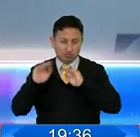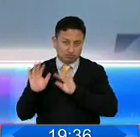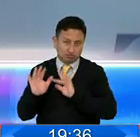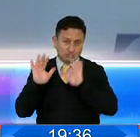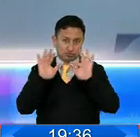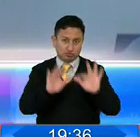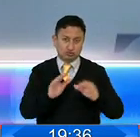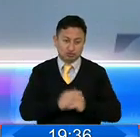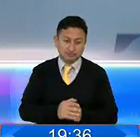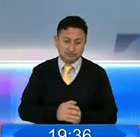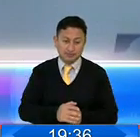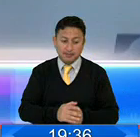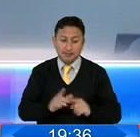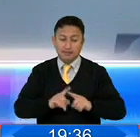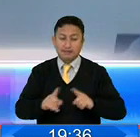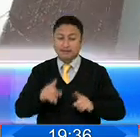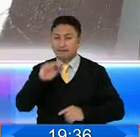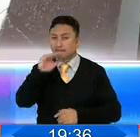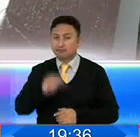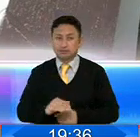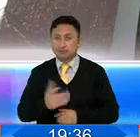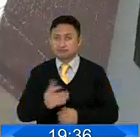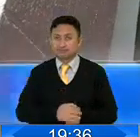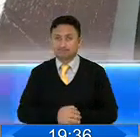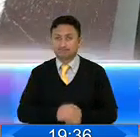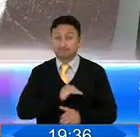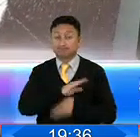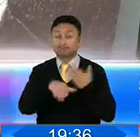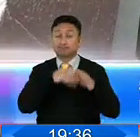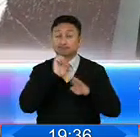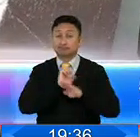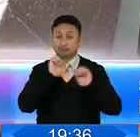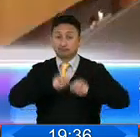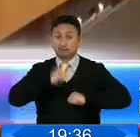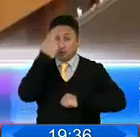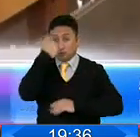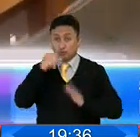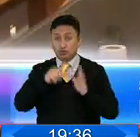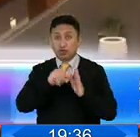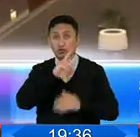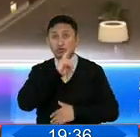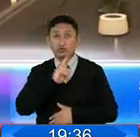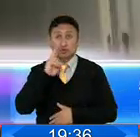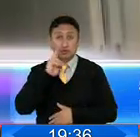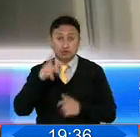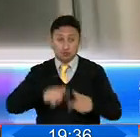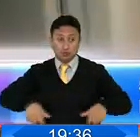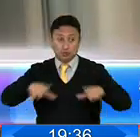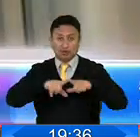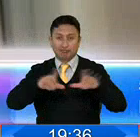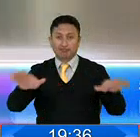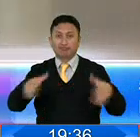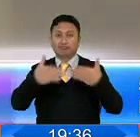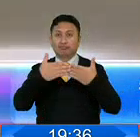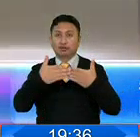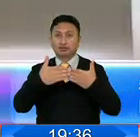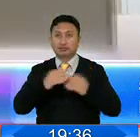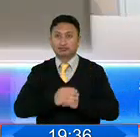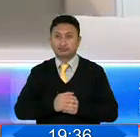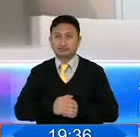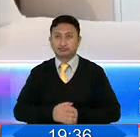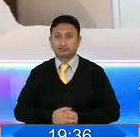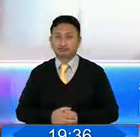aperturó, la afluencia fue baja, ¿no? A escala nacional hay cierre de hoteles, restaurantes y establecimientos de alojamiento en proceso